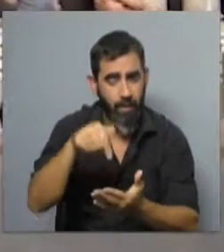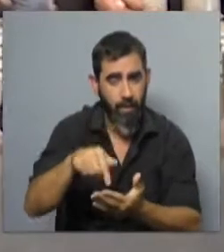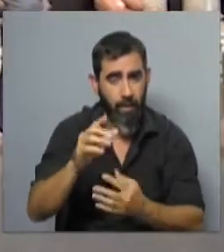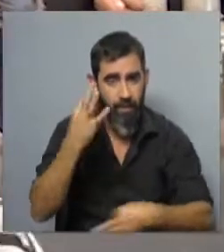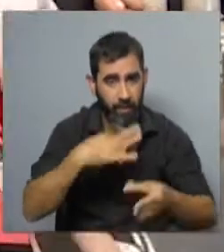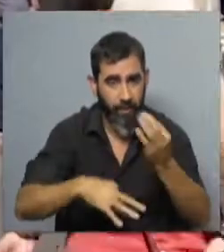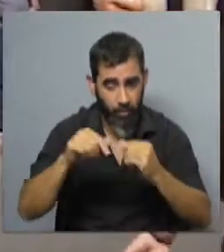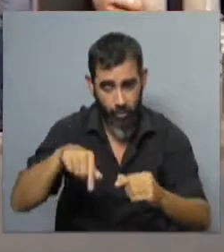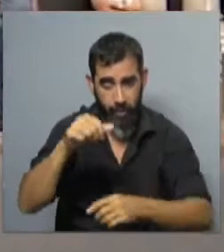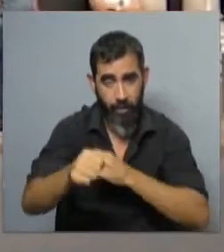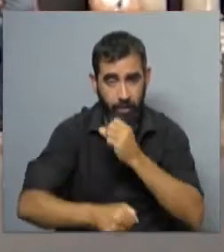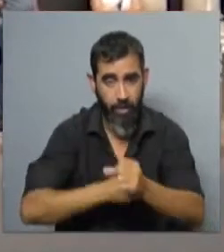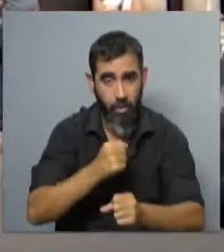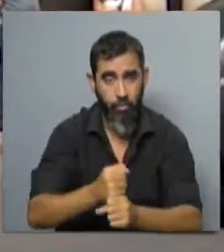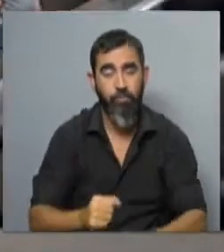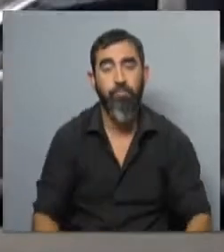Nacional para este año.